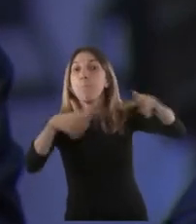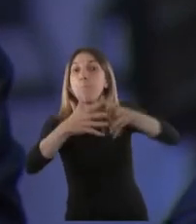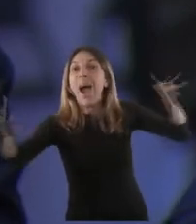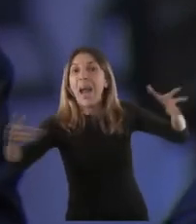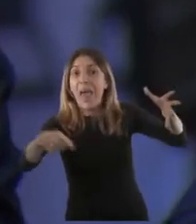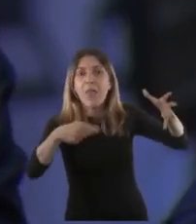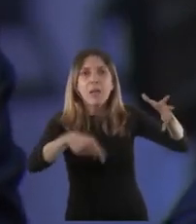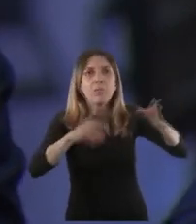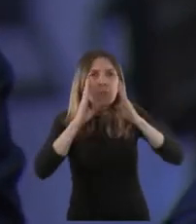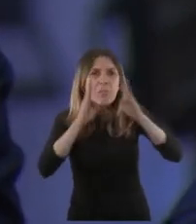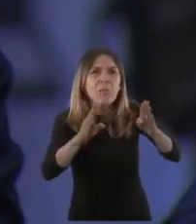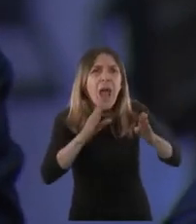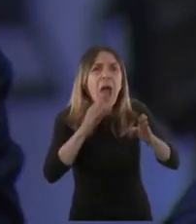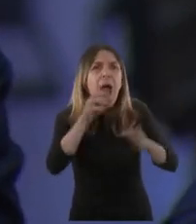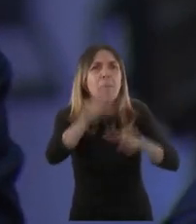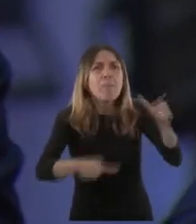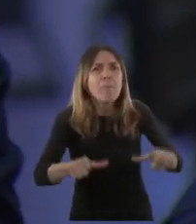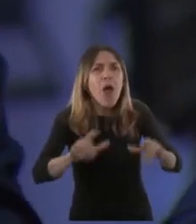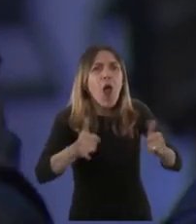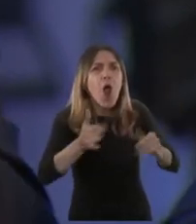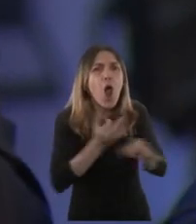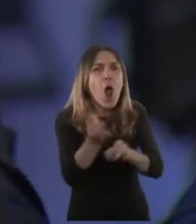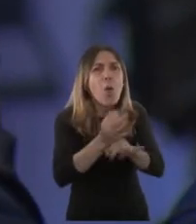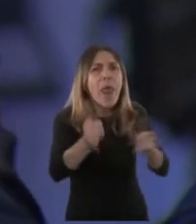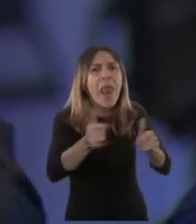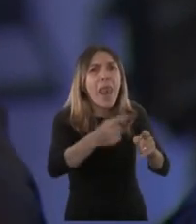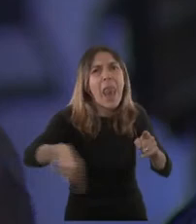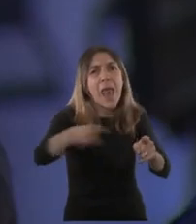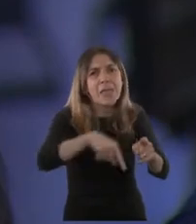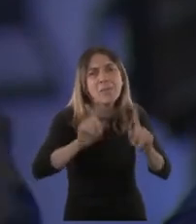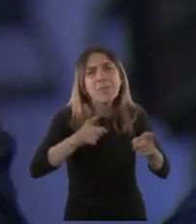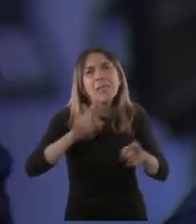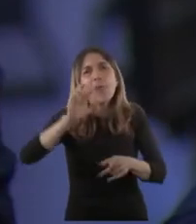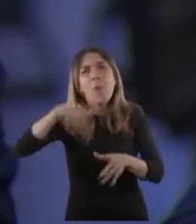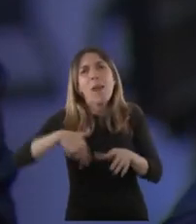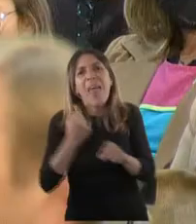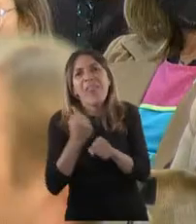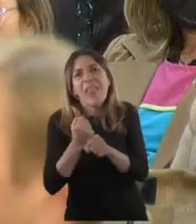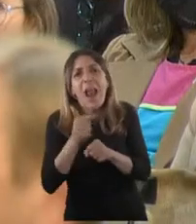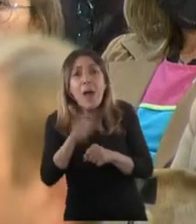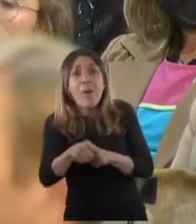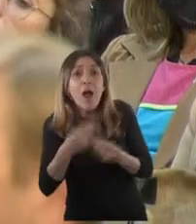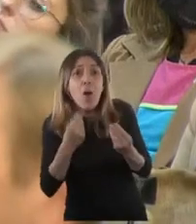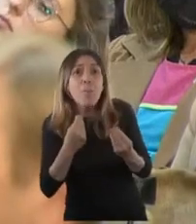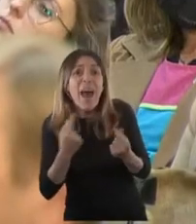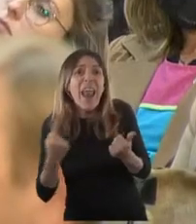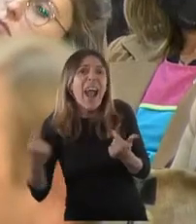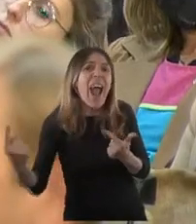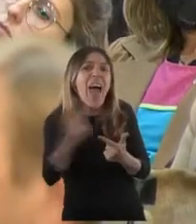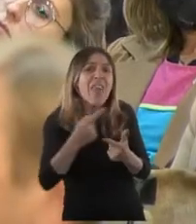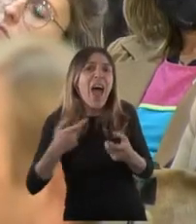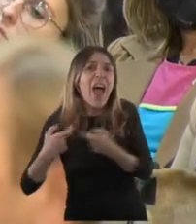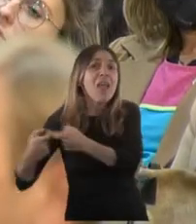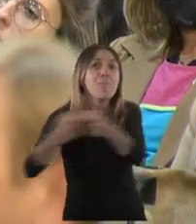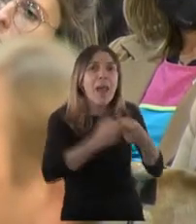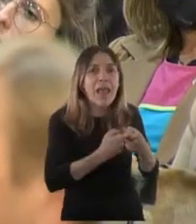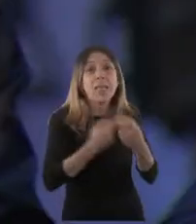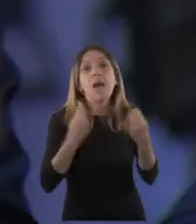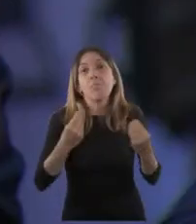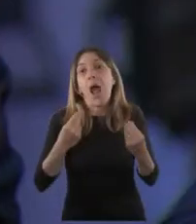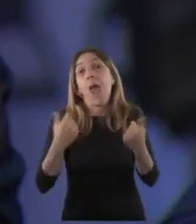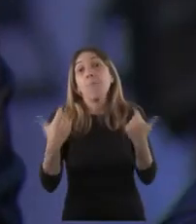jóvenes, en programas coordinados sobre los requerimientos específicos de cada una de las empresas para que